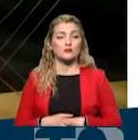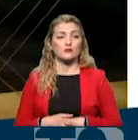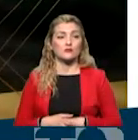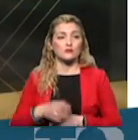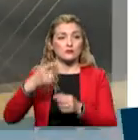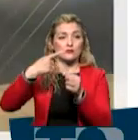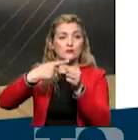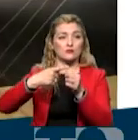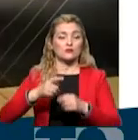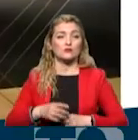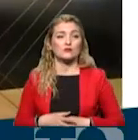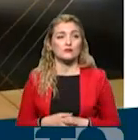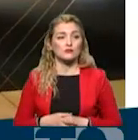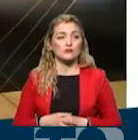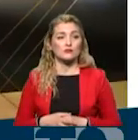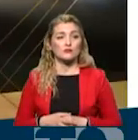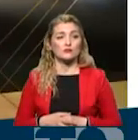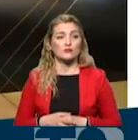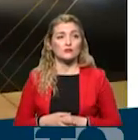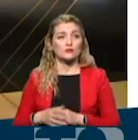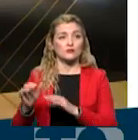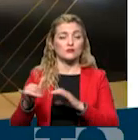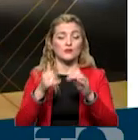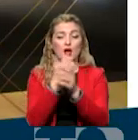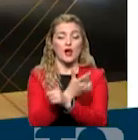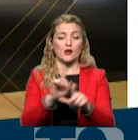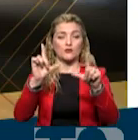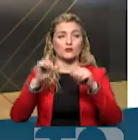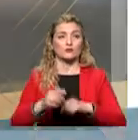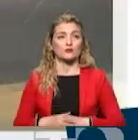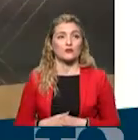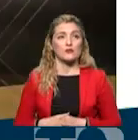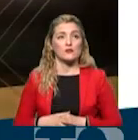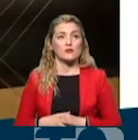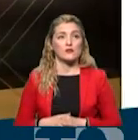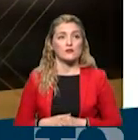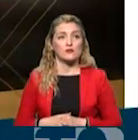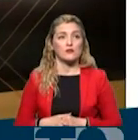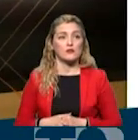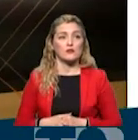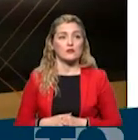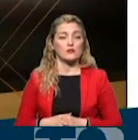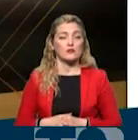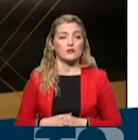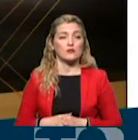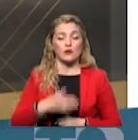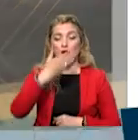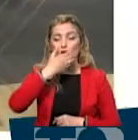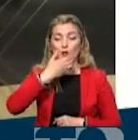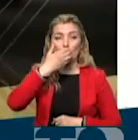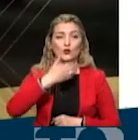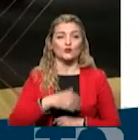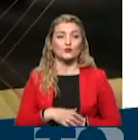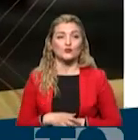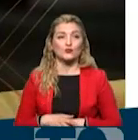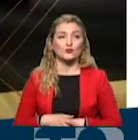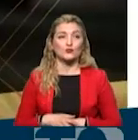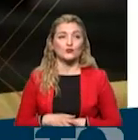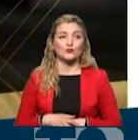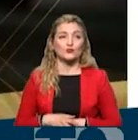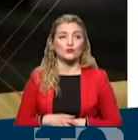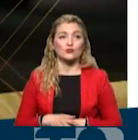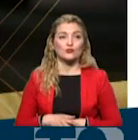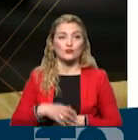de Quito, Diana Lara, La Libertad, Santa Elena, Isabel Escobar, Ambato, Jennifer